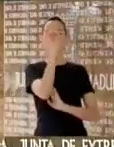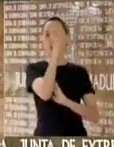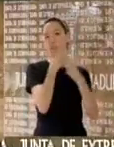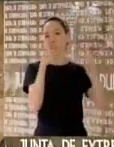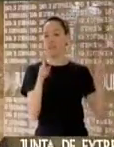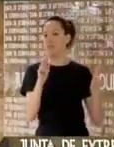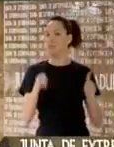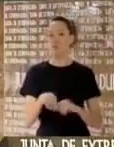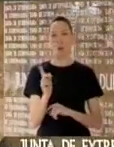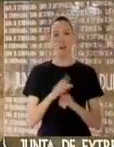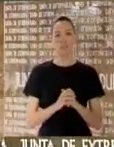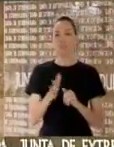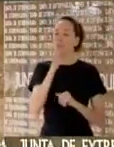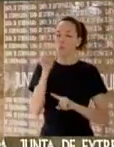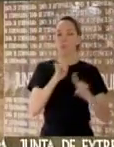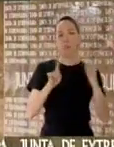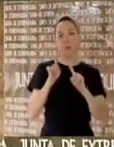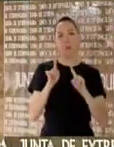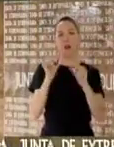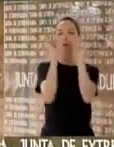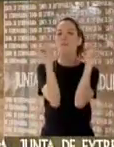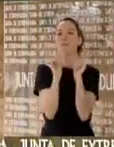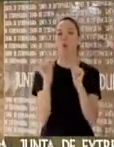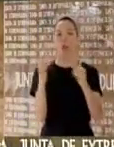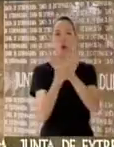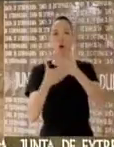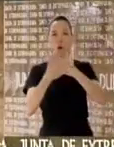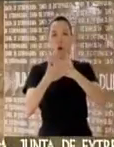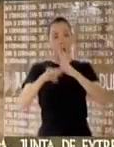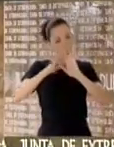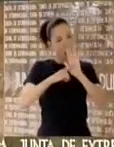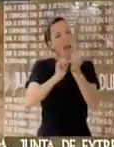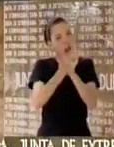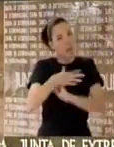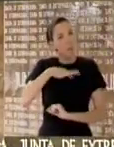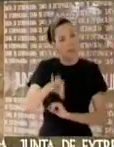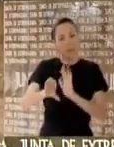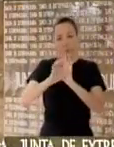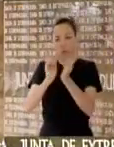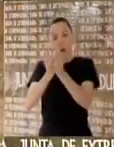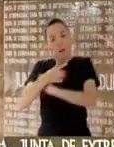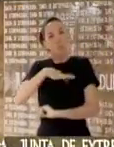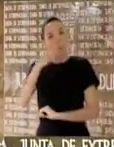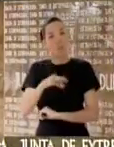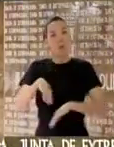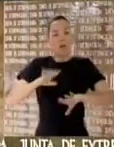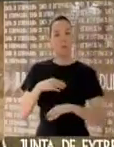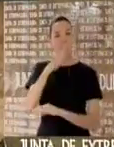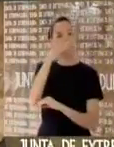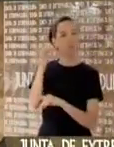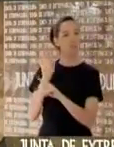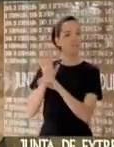construido. Y las constituciones se pueden cambiar y las leyes se pueden cambiar. Lo que no se pueden es olvidar si no te gusta, que es lo que algunos